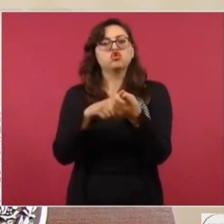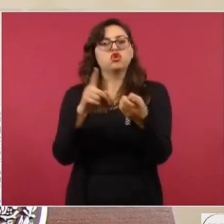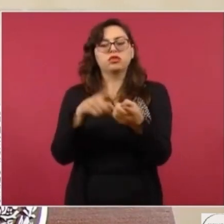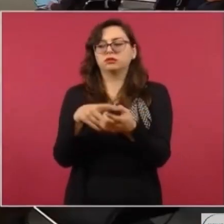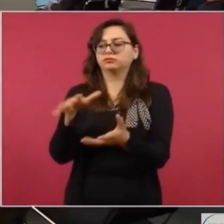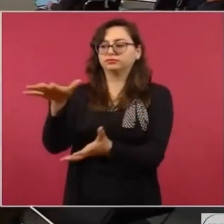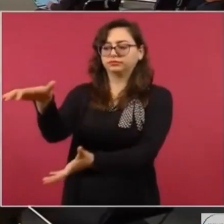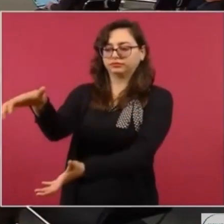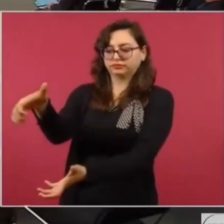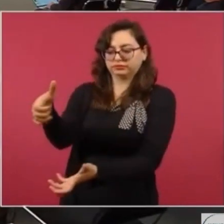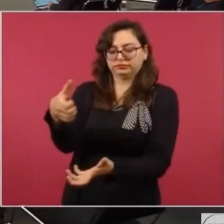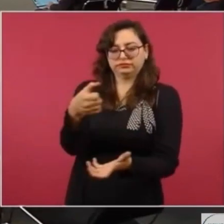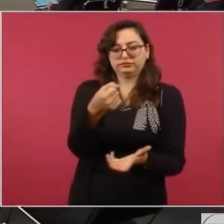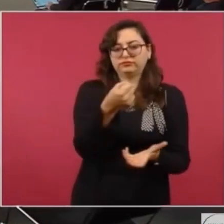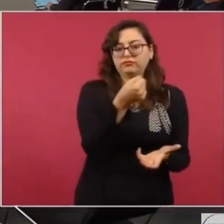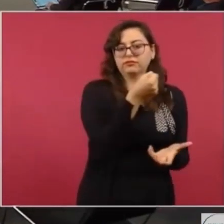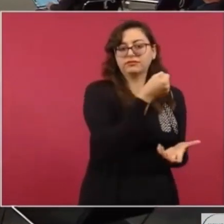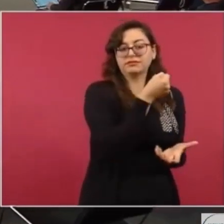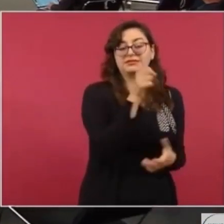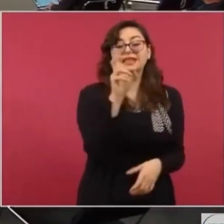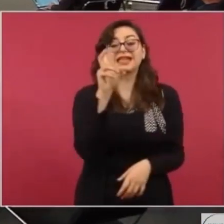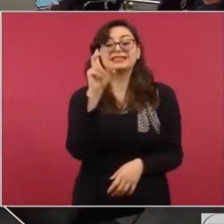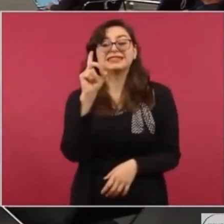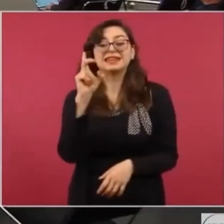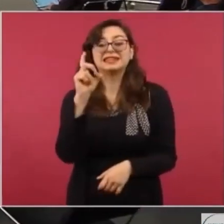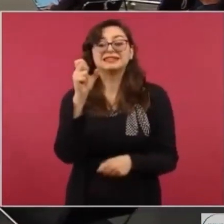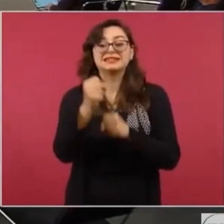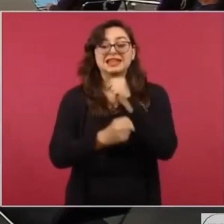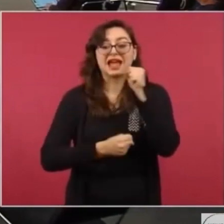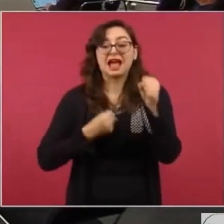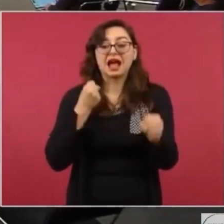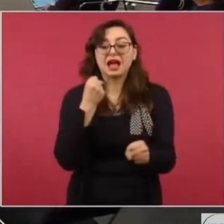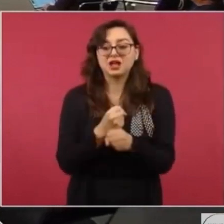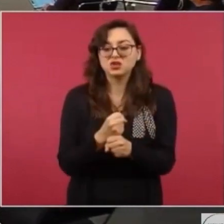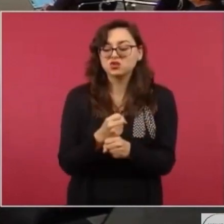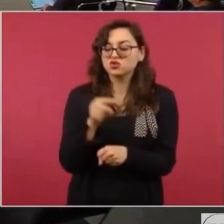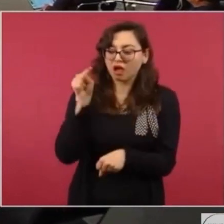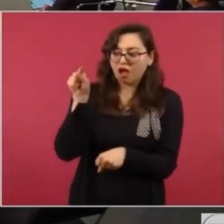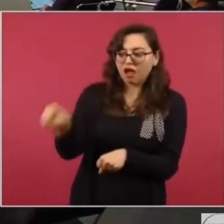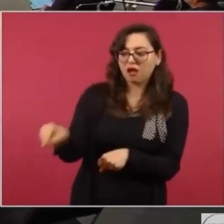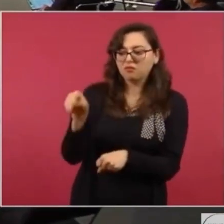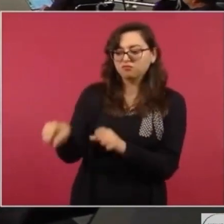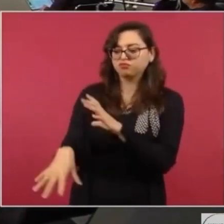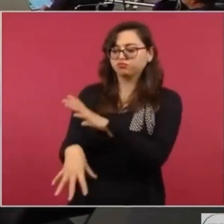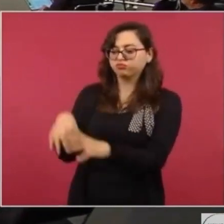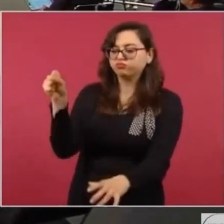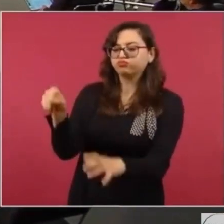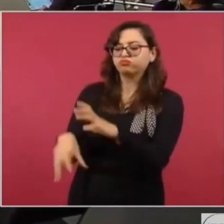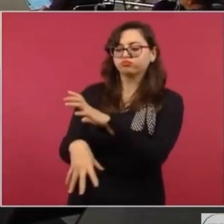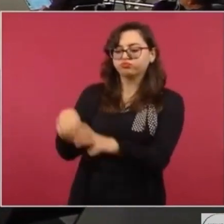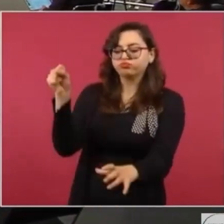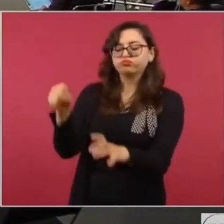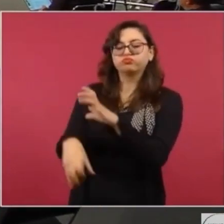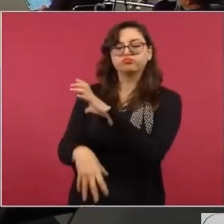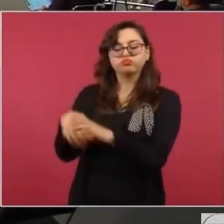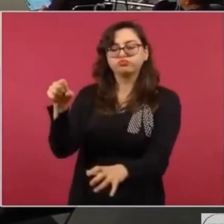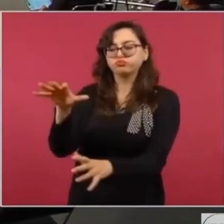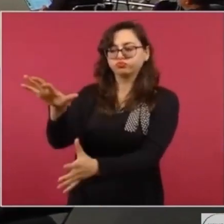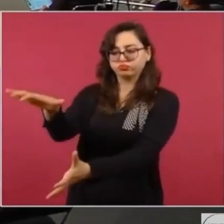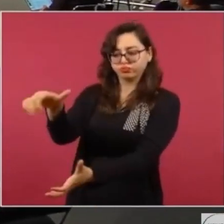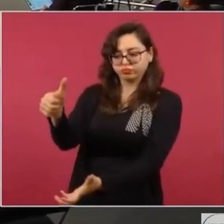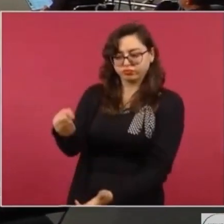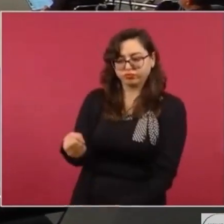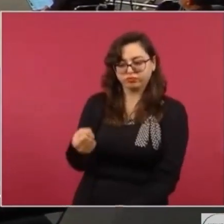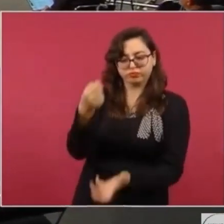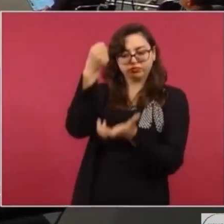Durante 30 años los ingresos petroleros significaban el 40% del presupuesto